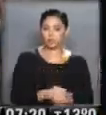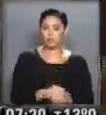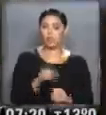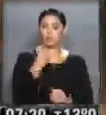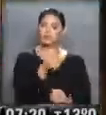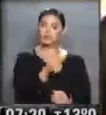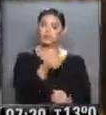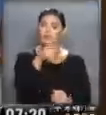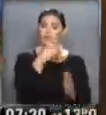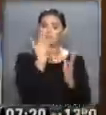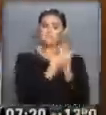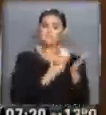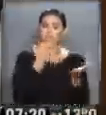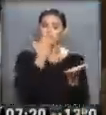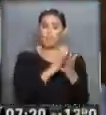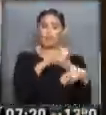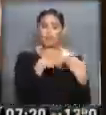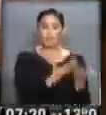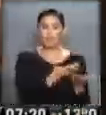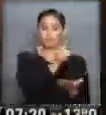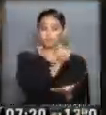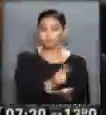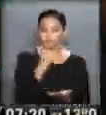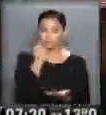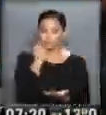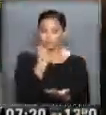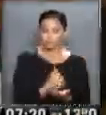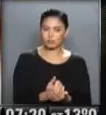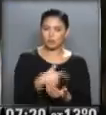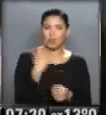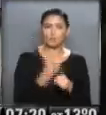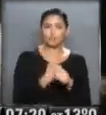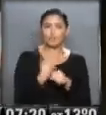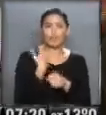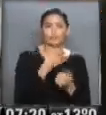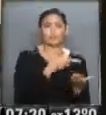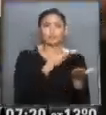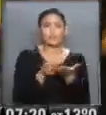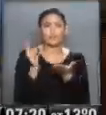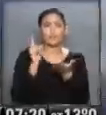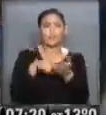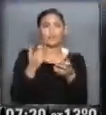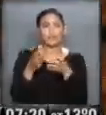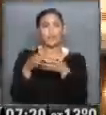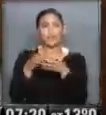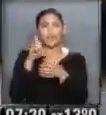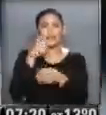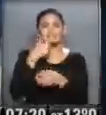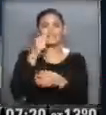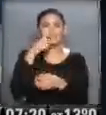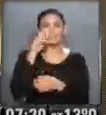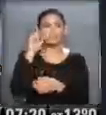lamentó que la resolución, al ser favorable en su parte dispositiva, no puede ser recurrida en casación, a pesar de que